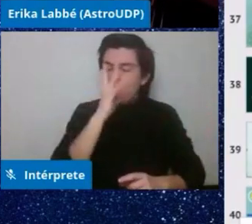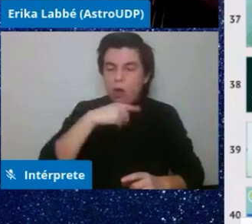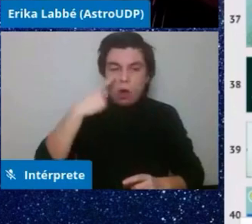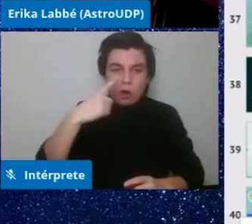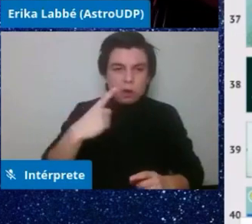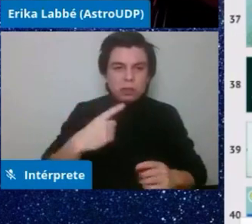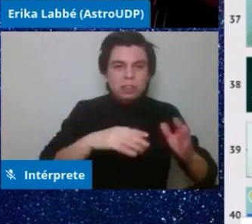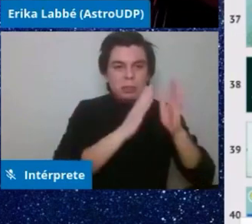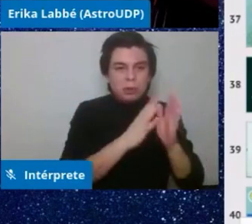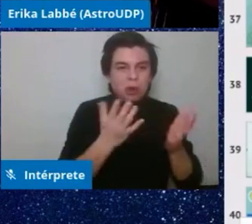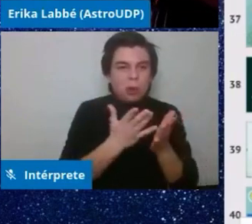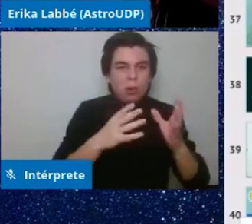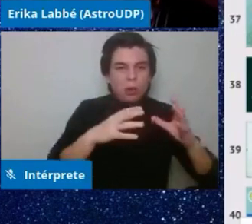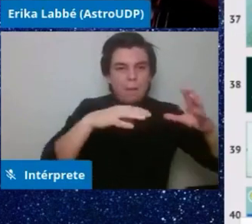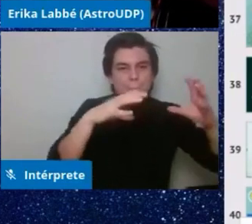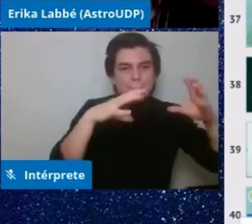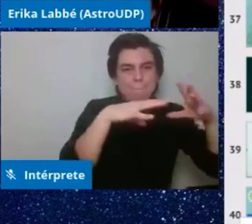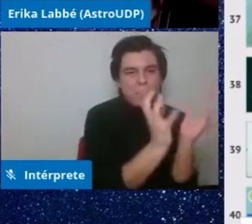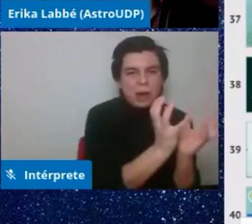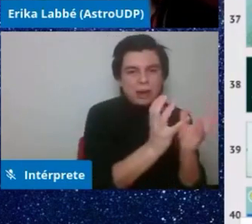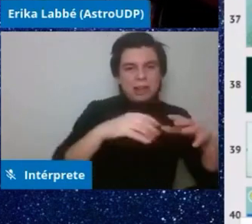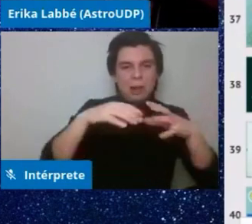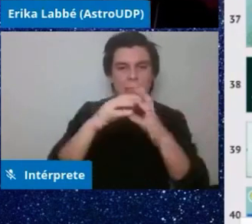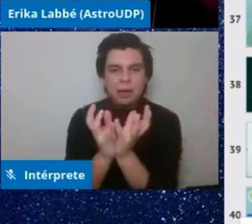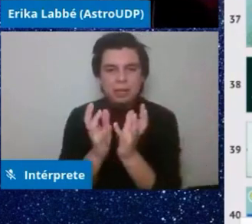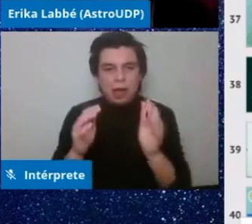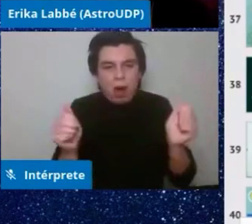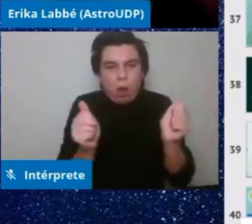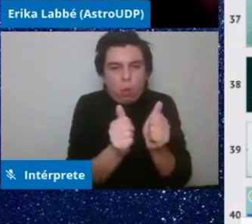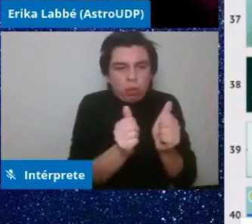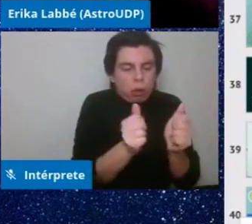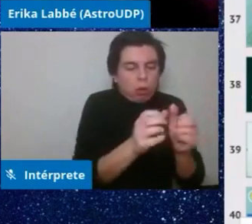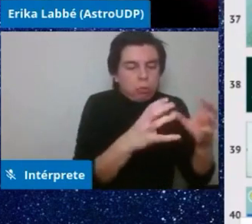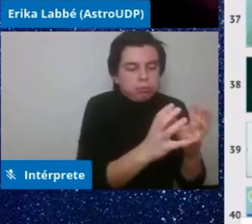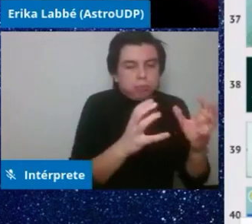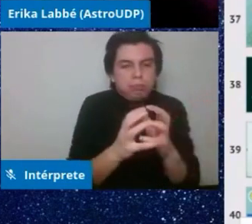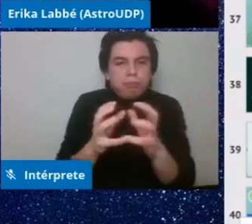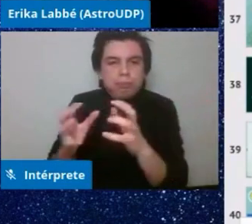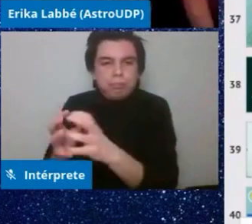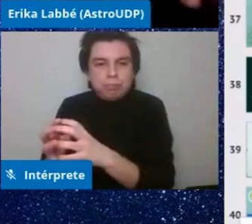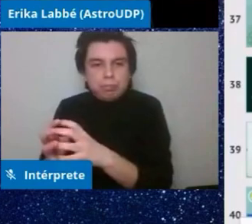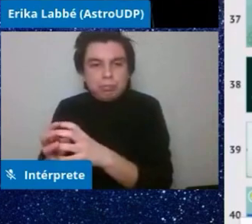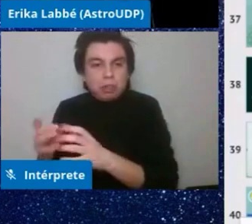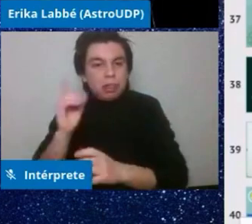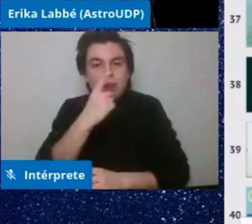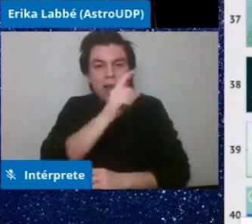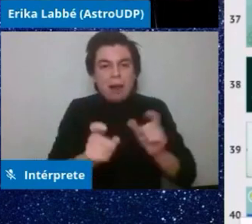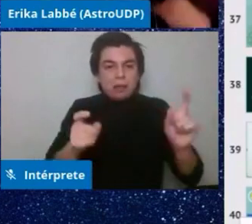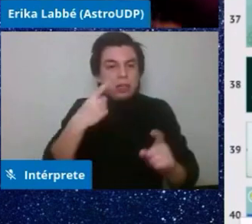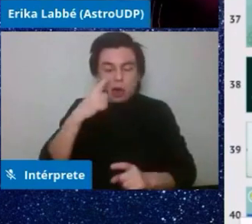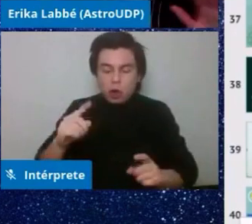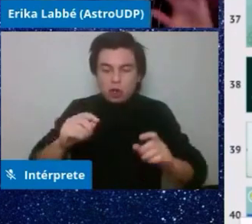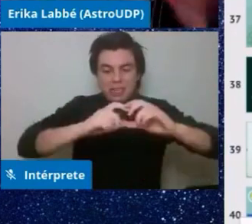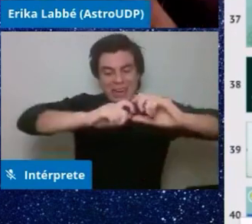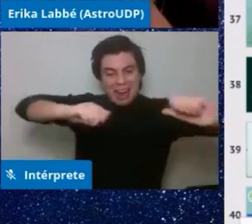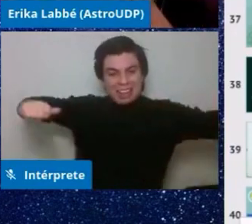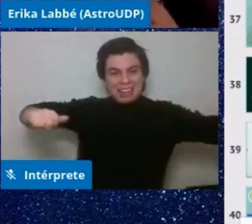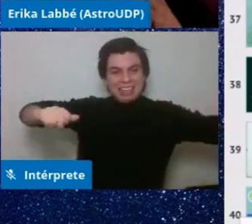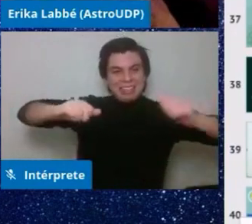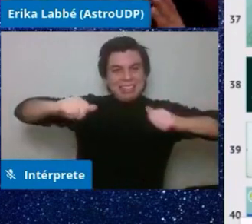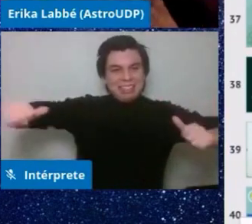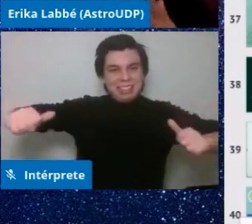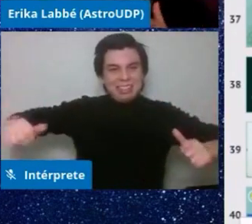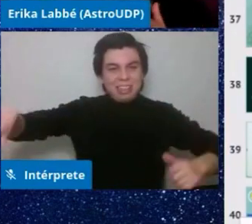todos los planetas pegaditos uno al lado de otro. De hecho, eso pasó el año pasado para el eclipse inclusivo. Lo que hicimos Ujú. fue un evento